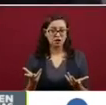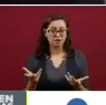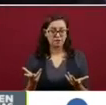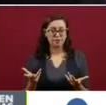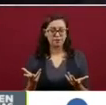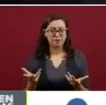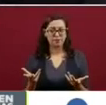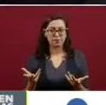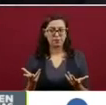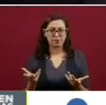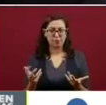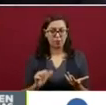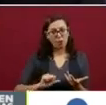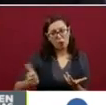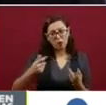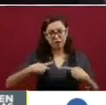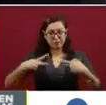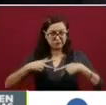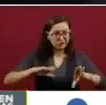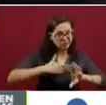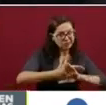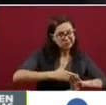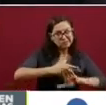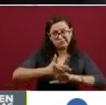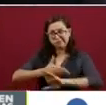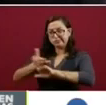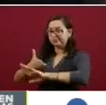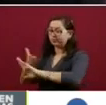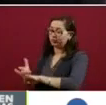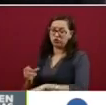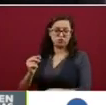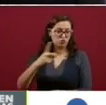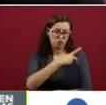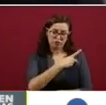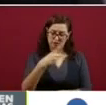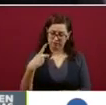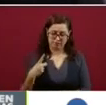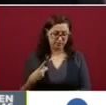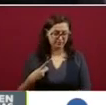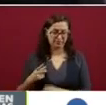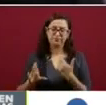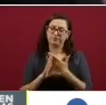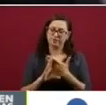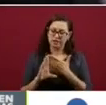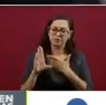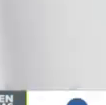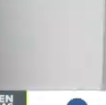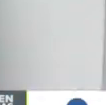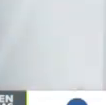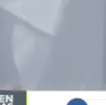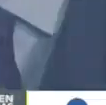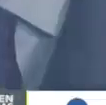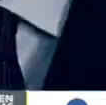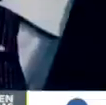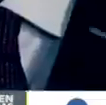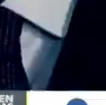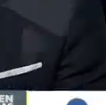a terceros, si se puede evitar que no se afecte a la población.